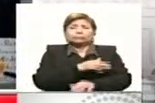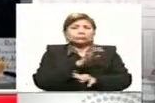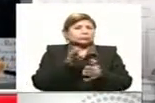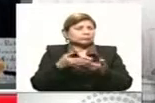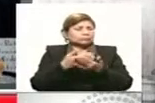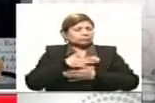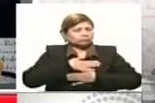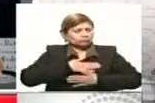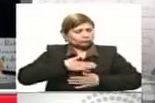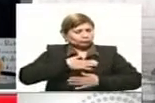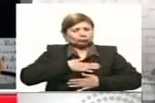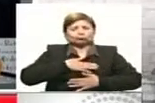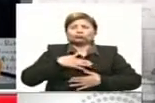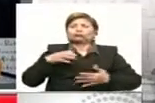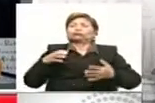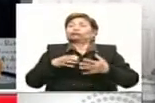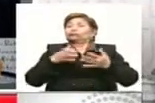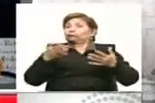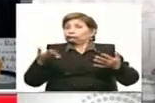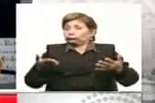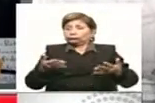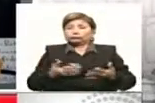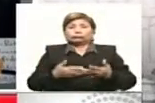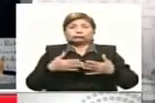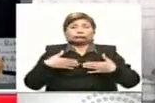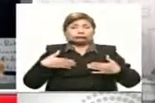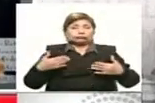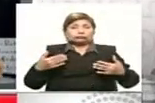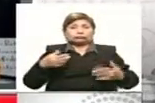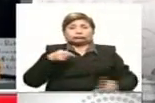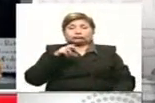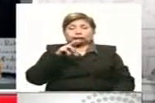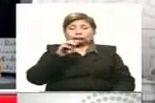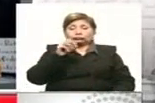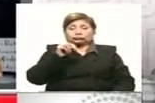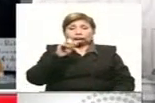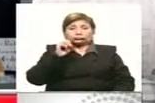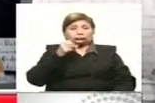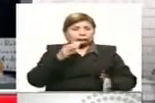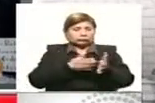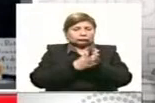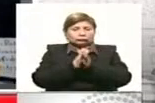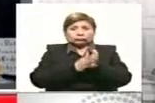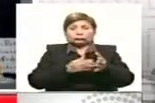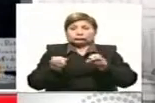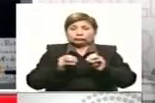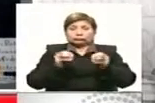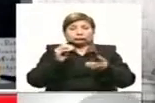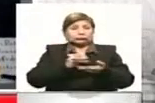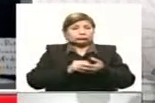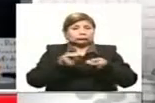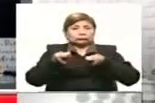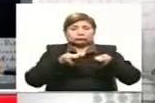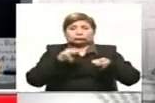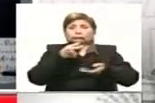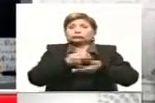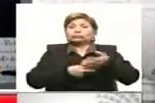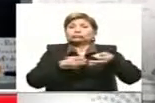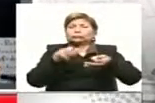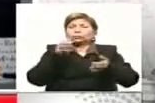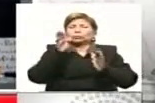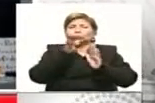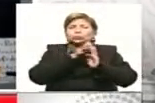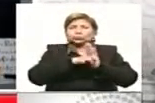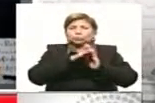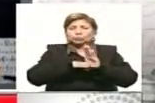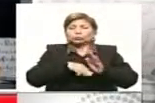todo gusto, congresista, para que el personal del PRONIS, que tiene que activar mucho más porque venimos de una ejecución presupuestal bajísima